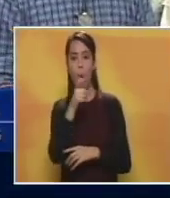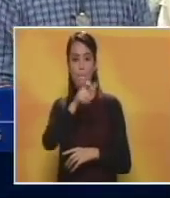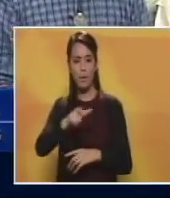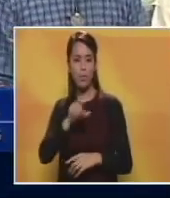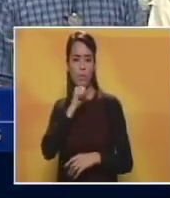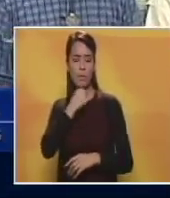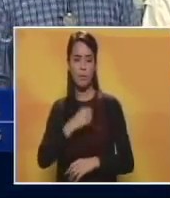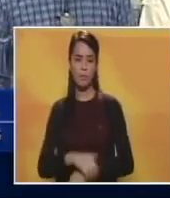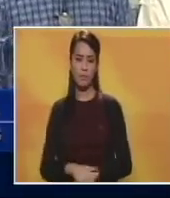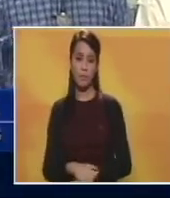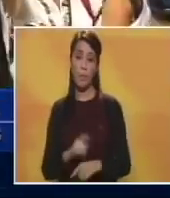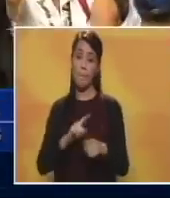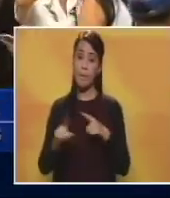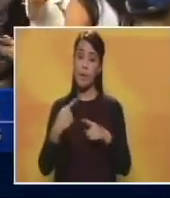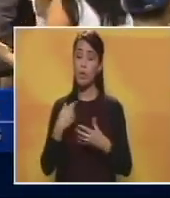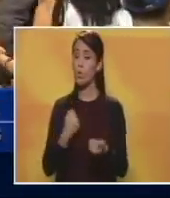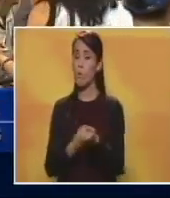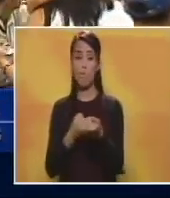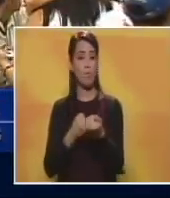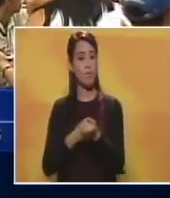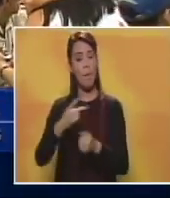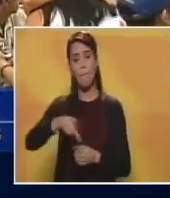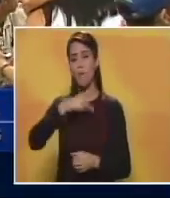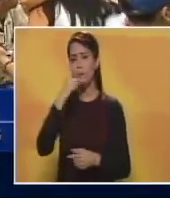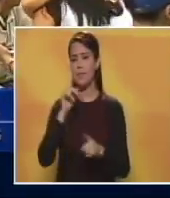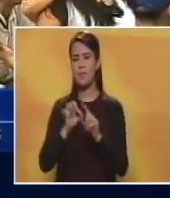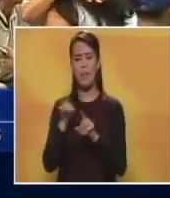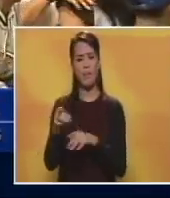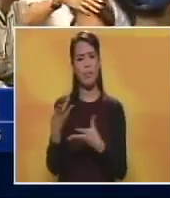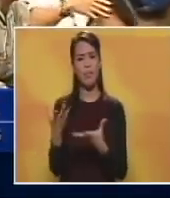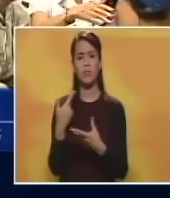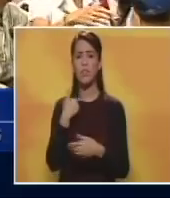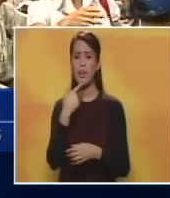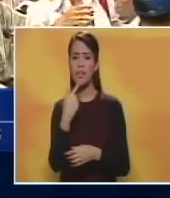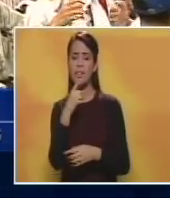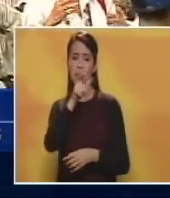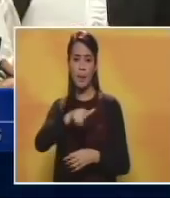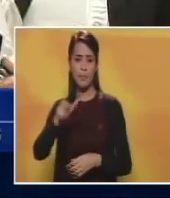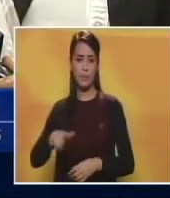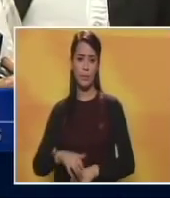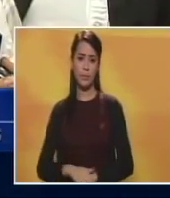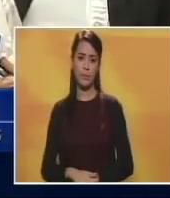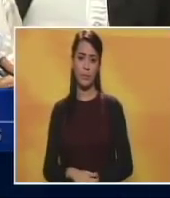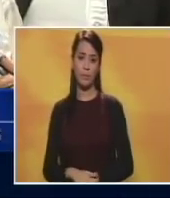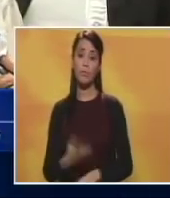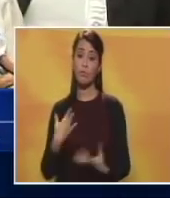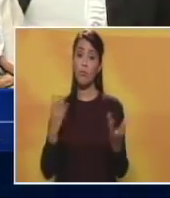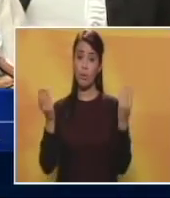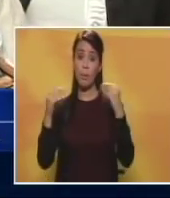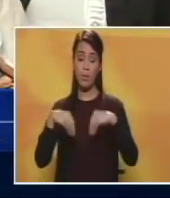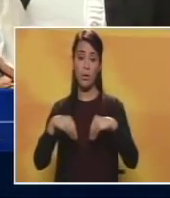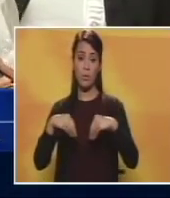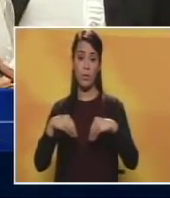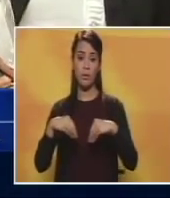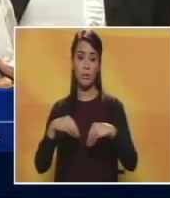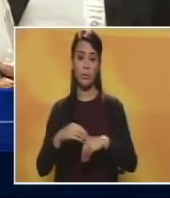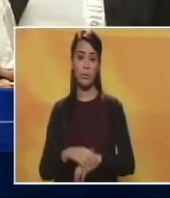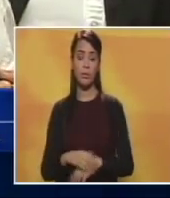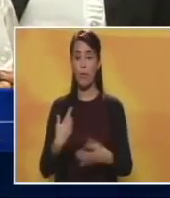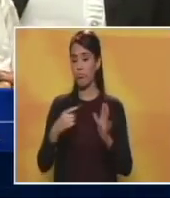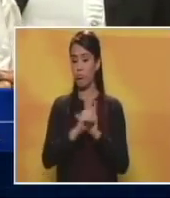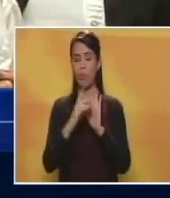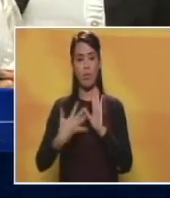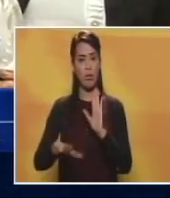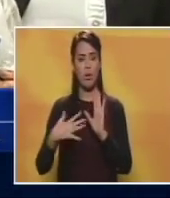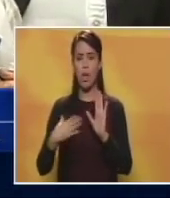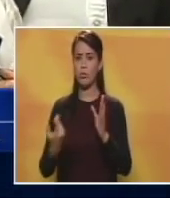edad, pero dijo que no apoyará la politización de esas expresiones ciudadanas. Estamos de acuerdo con sus protestas porque tienen todo el derecho del mundo a